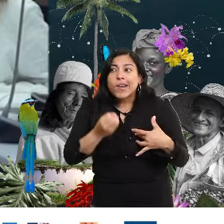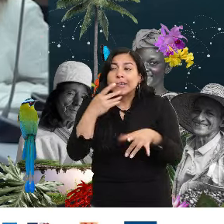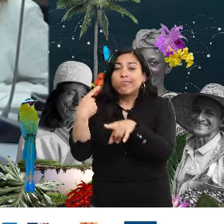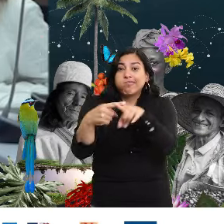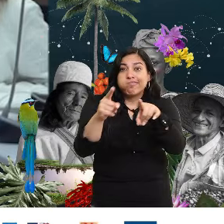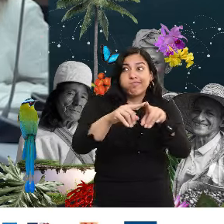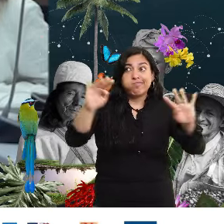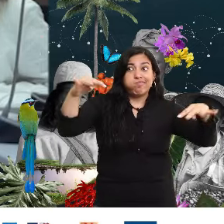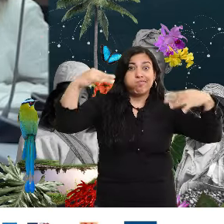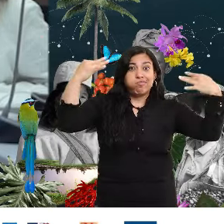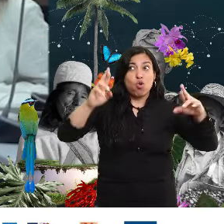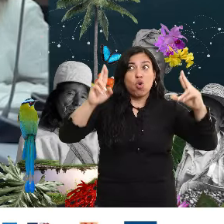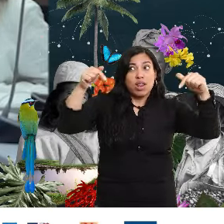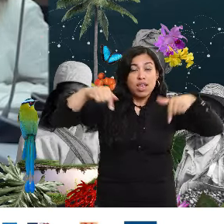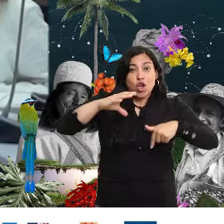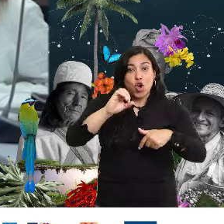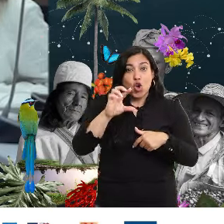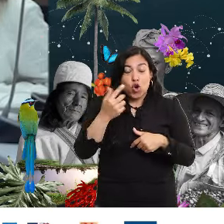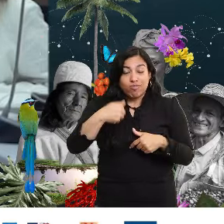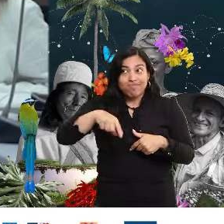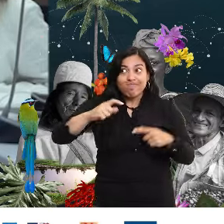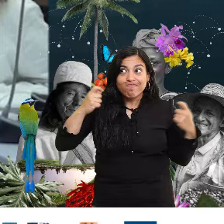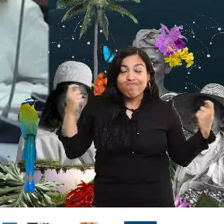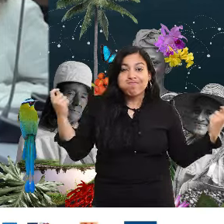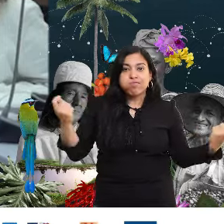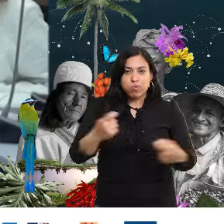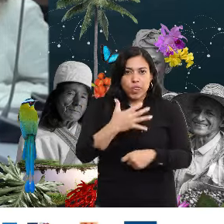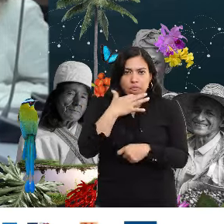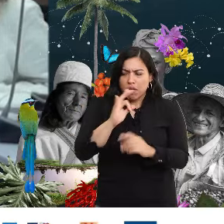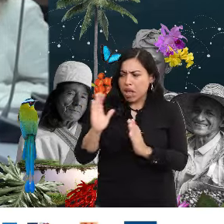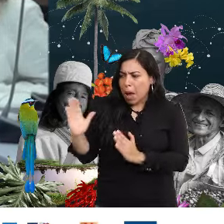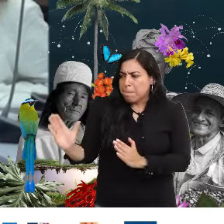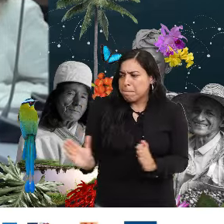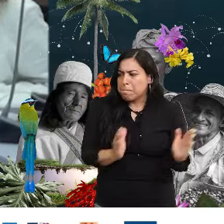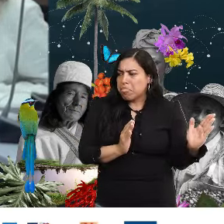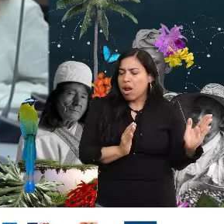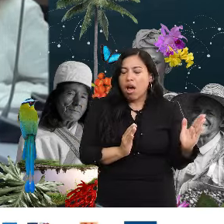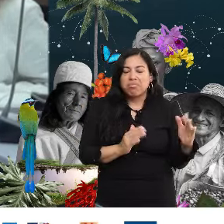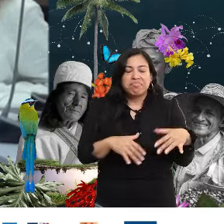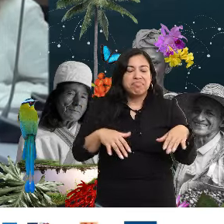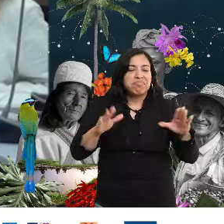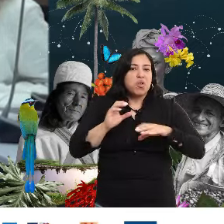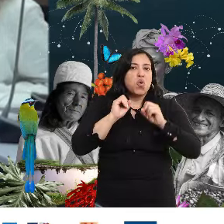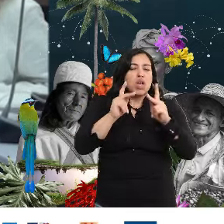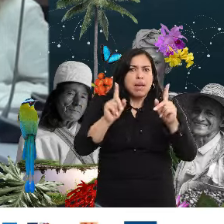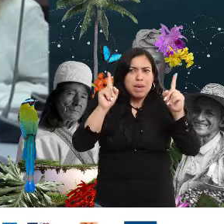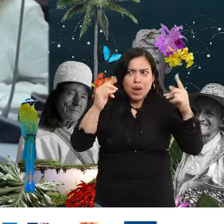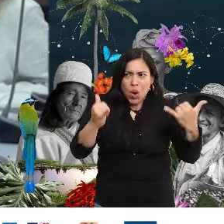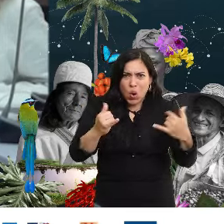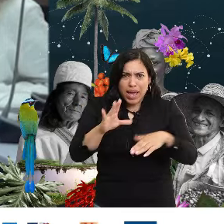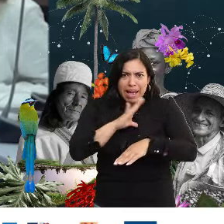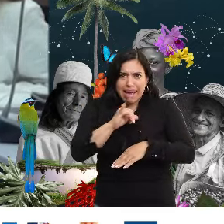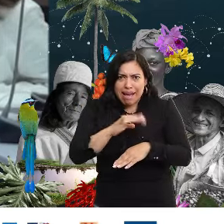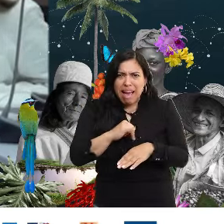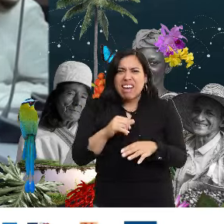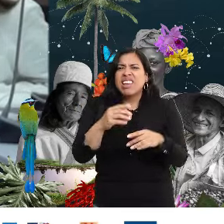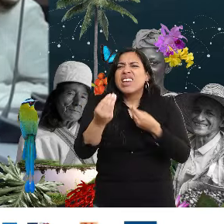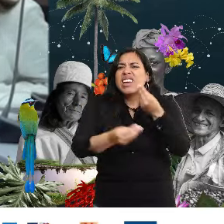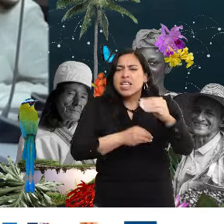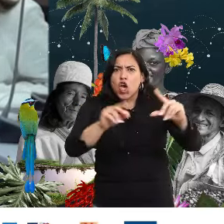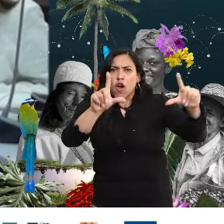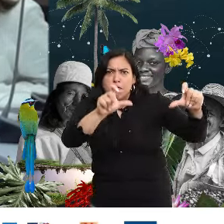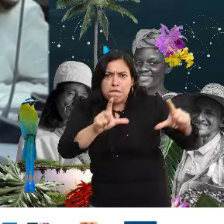COP fuera acá. Y fue una campaña que si uno la planifica, realmente no sale así, bellísima, de la gente enviando las fotos